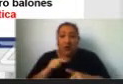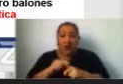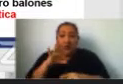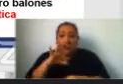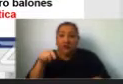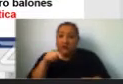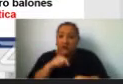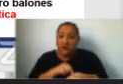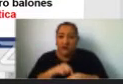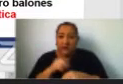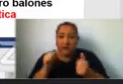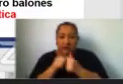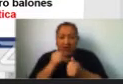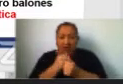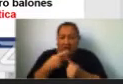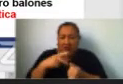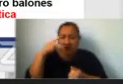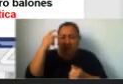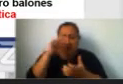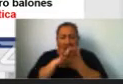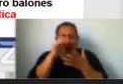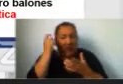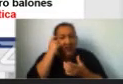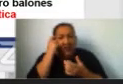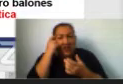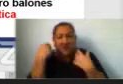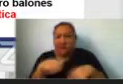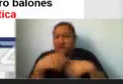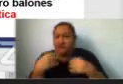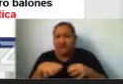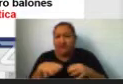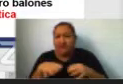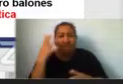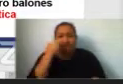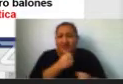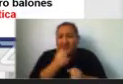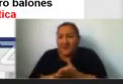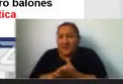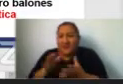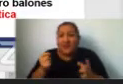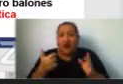de su nivel de saturación. En la región San Martín somos